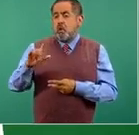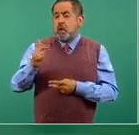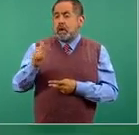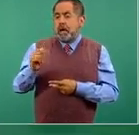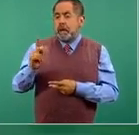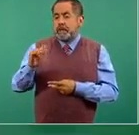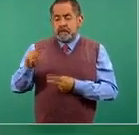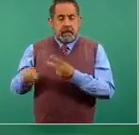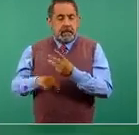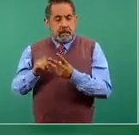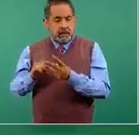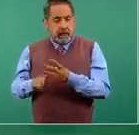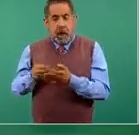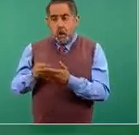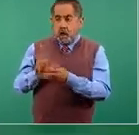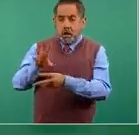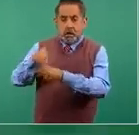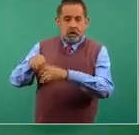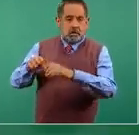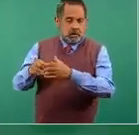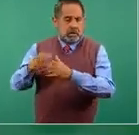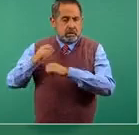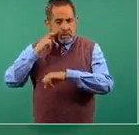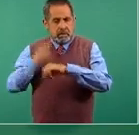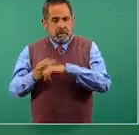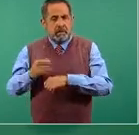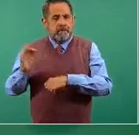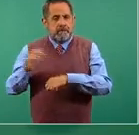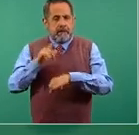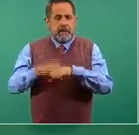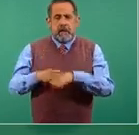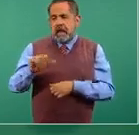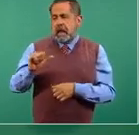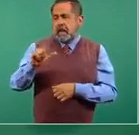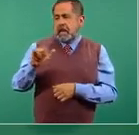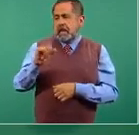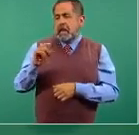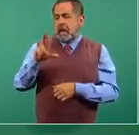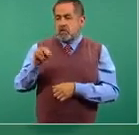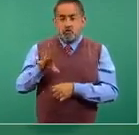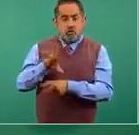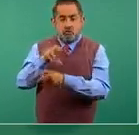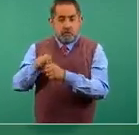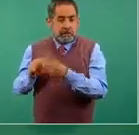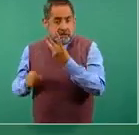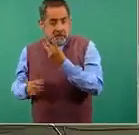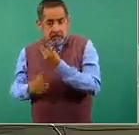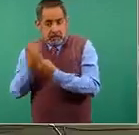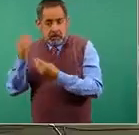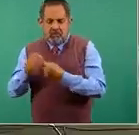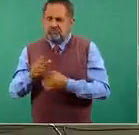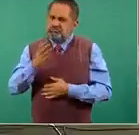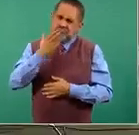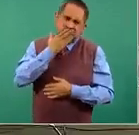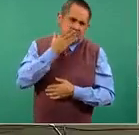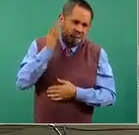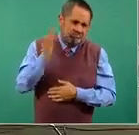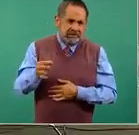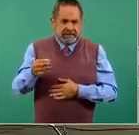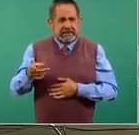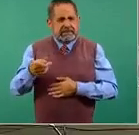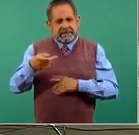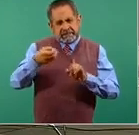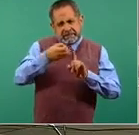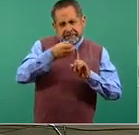y también, desde luego, ahora que se ha incorporado el comisionado federal Alejandro Sbarch. Es un mecanismo específico para